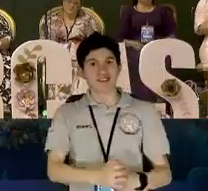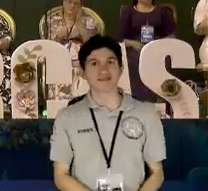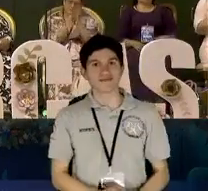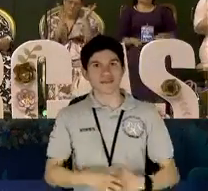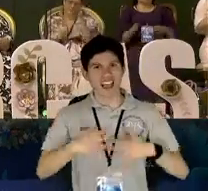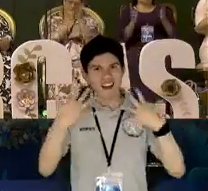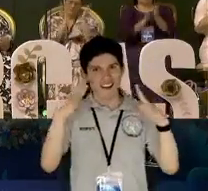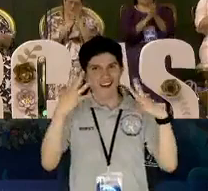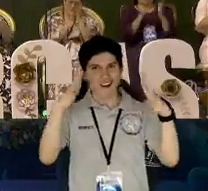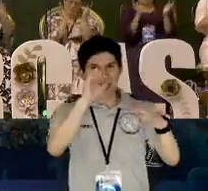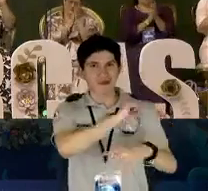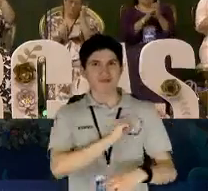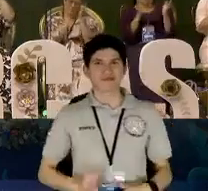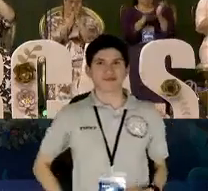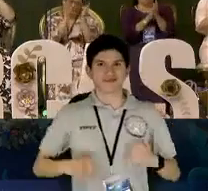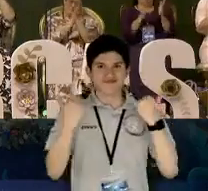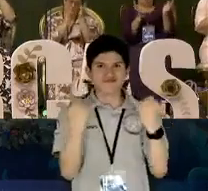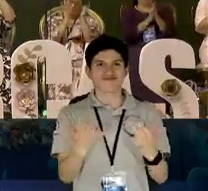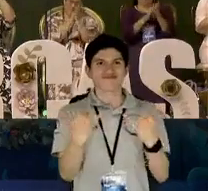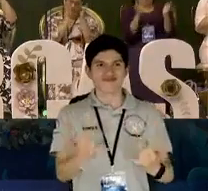esta tarde.